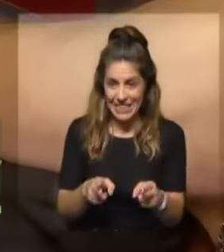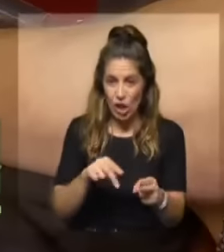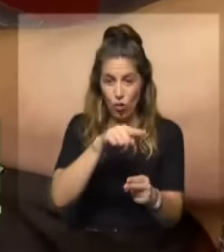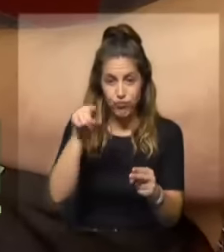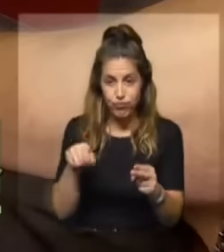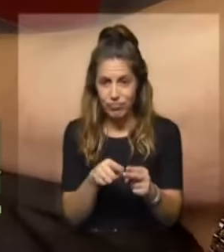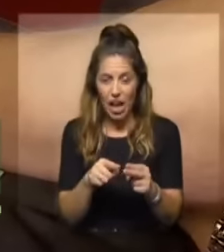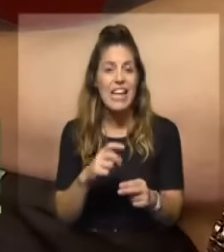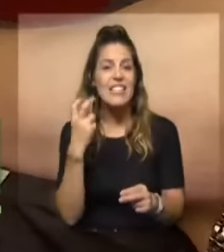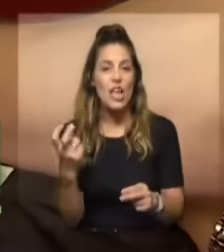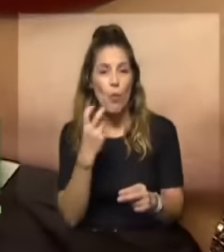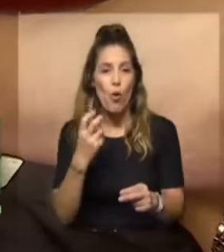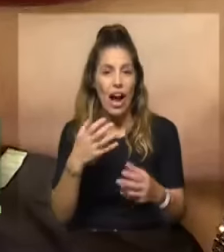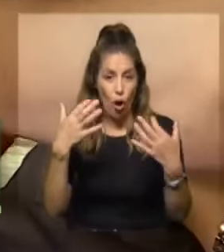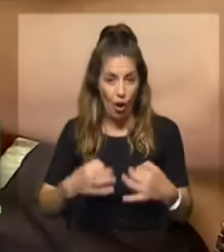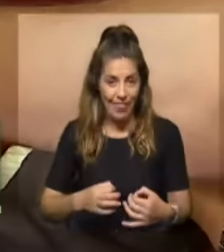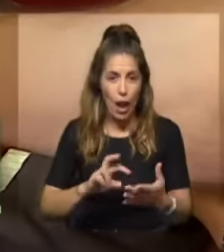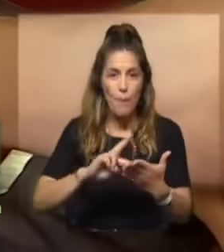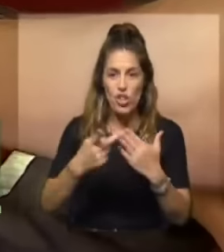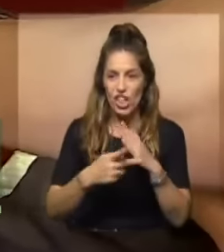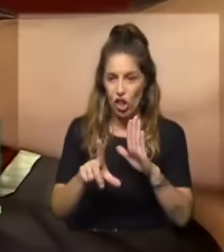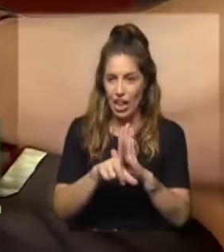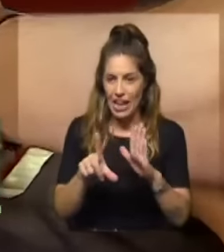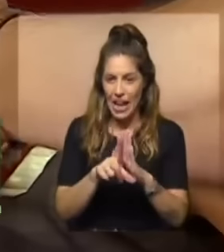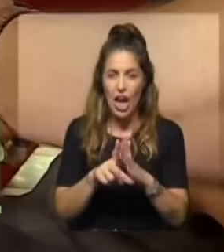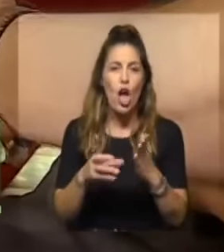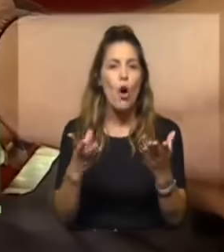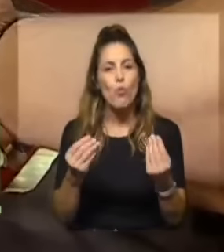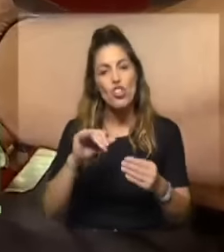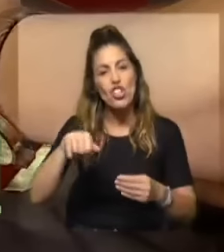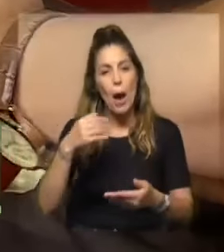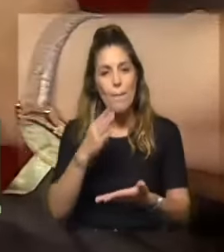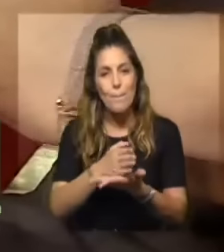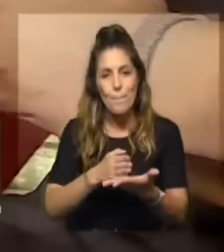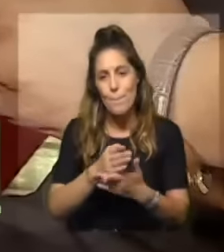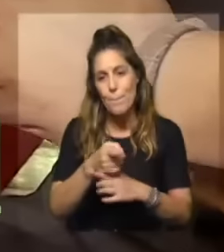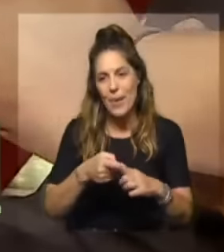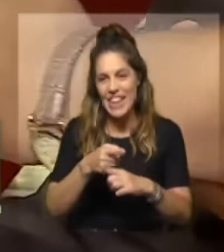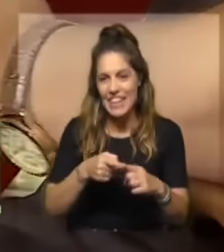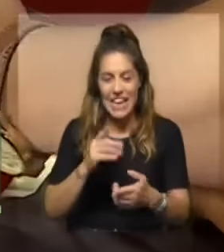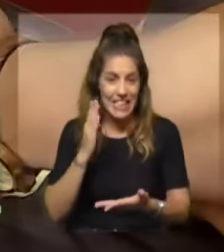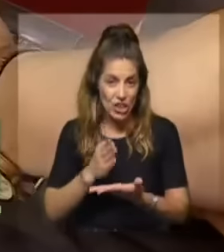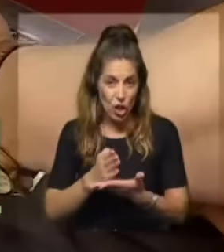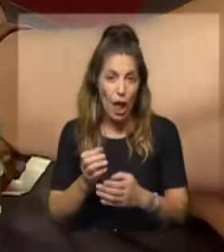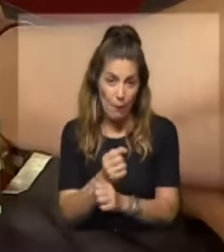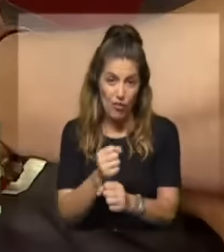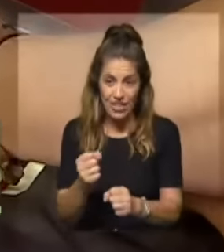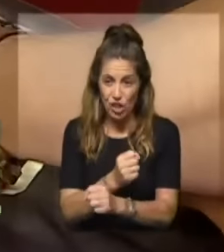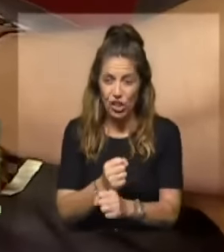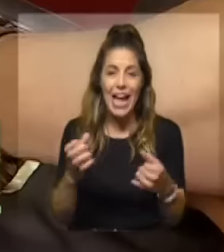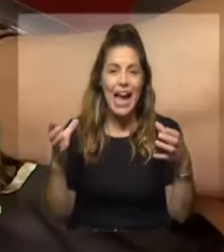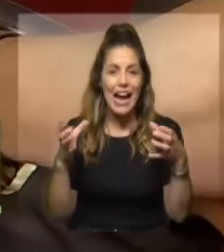se busca concretar proyectos de ley muchos de ellos ya tienen media sanción en la cámara de diputados por lo